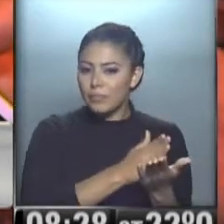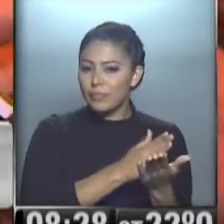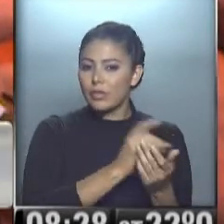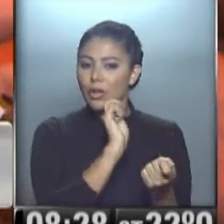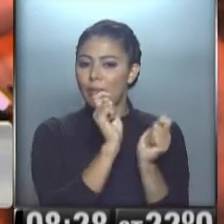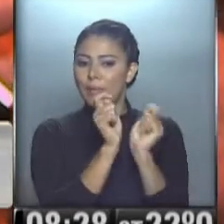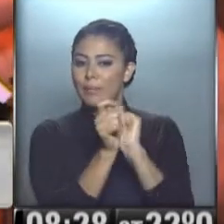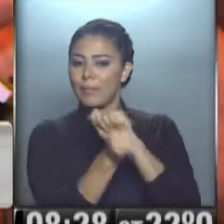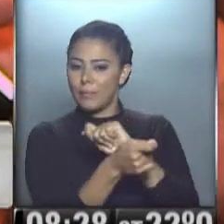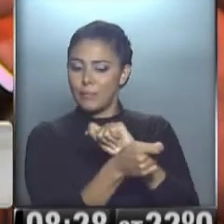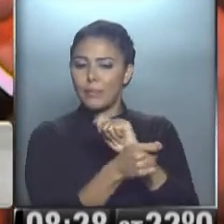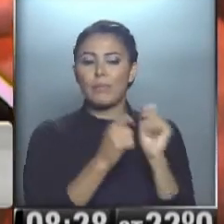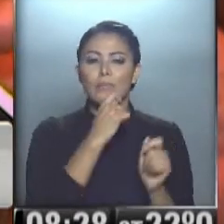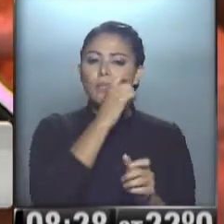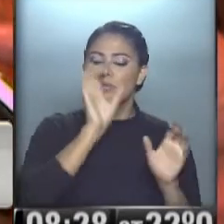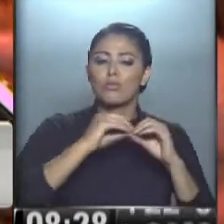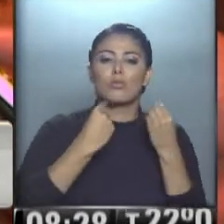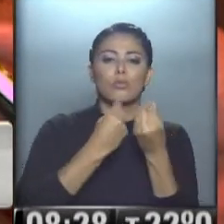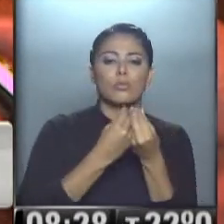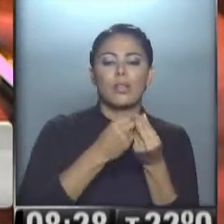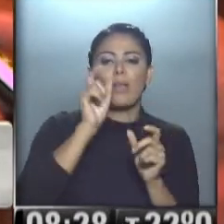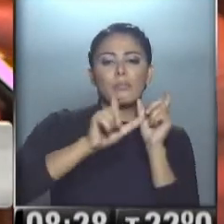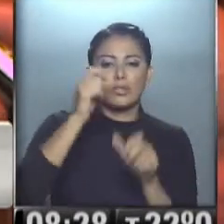readecuando nuestros recursos humanos y nuestras